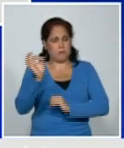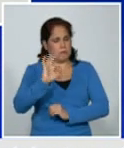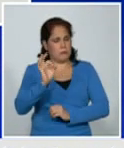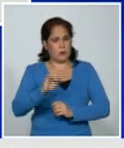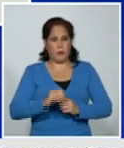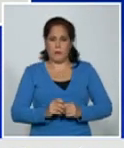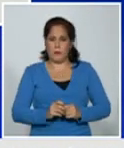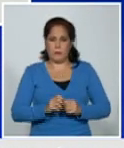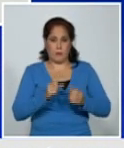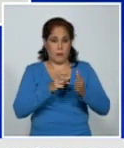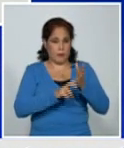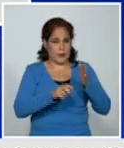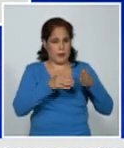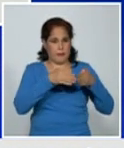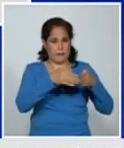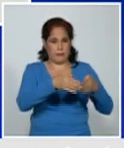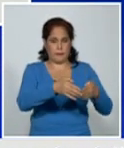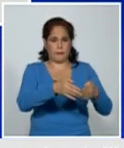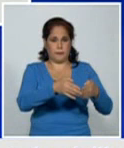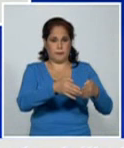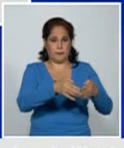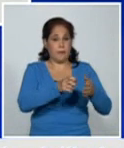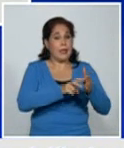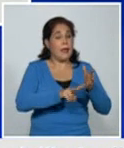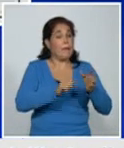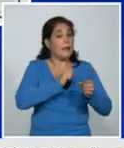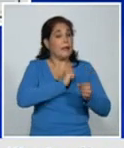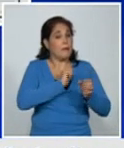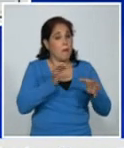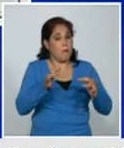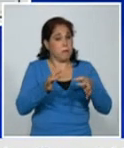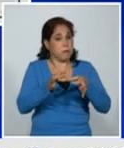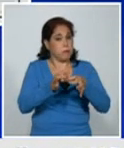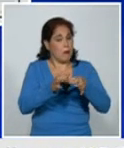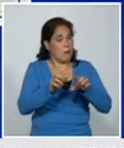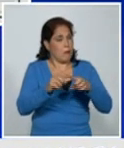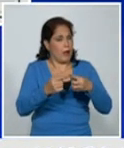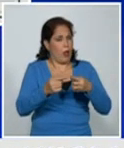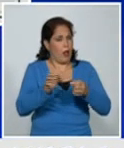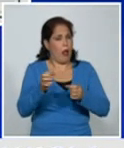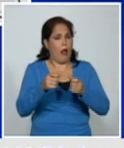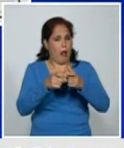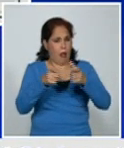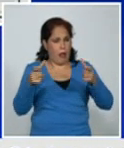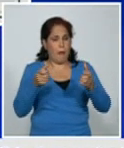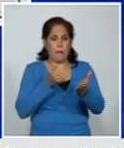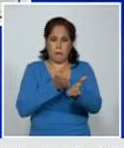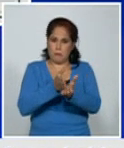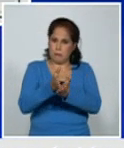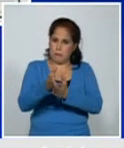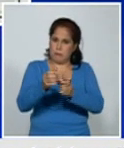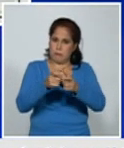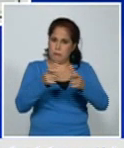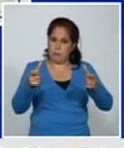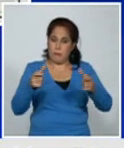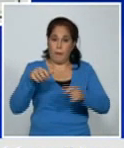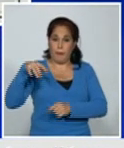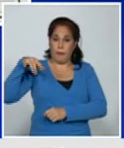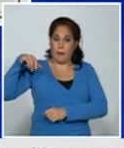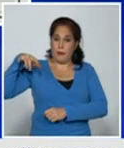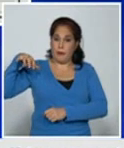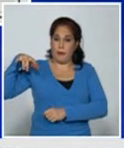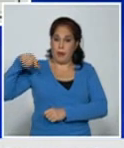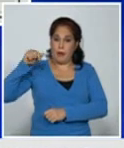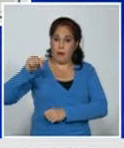Granma, que parece que quiere disminuir ayer, pero de todas formas muy elevada. Pinar del Río,